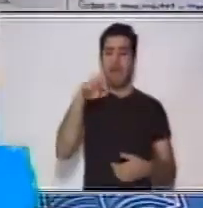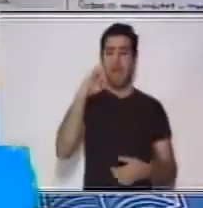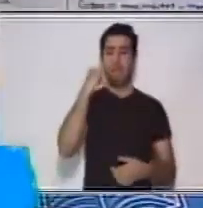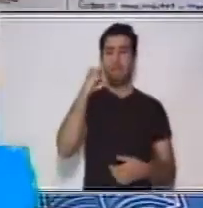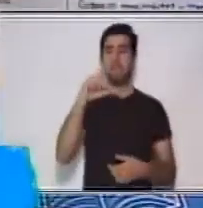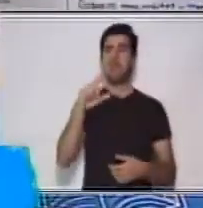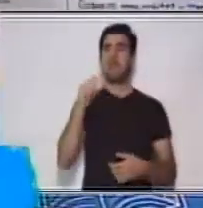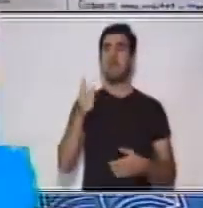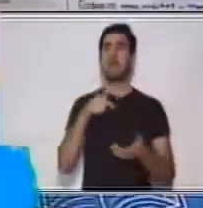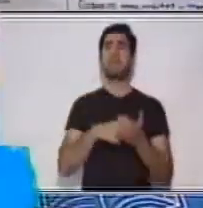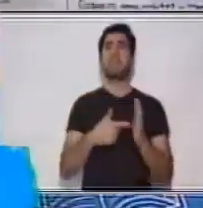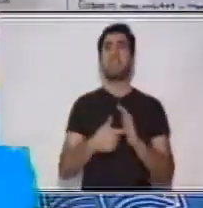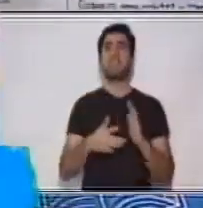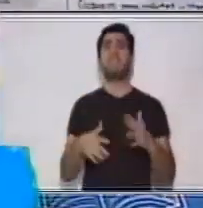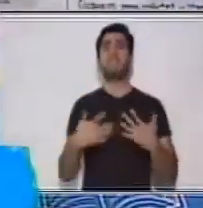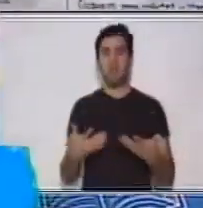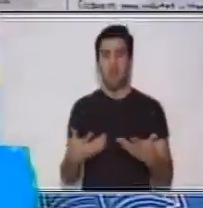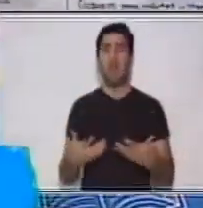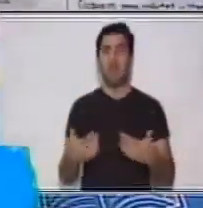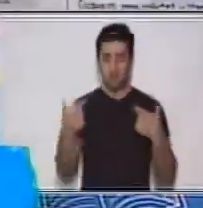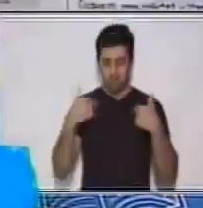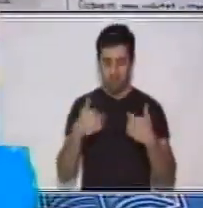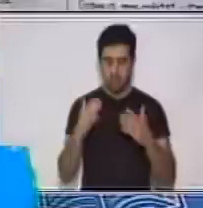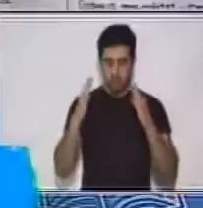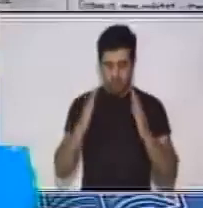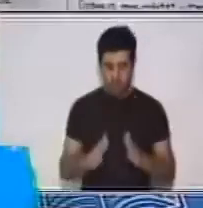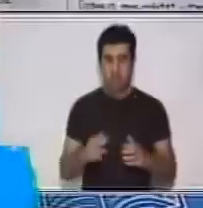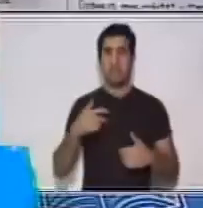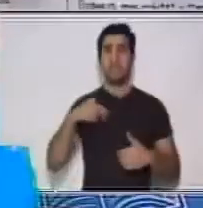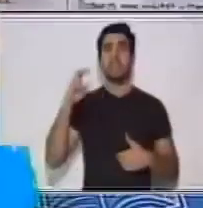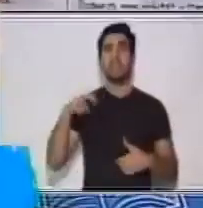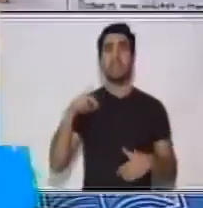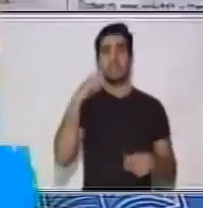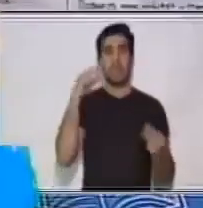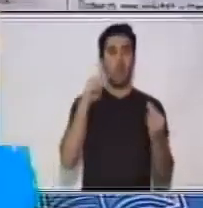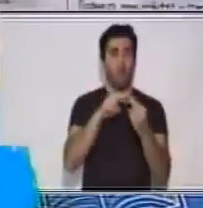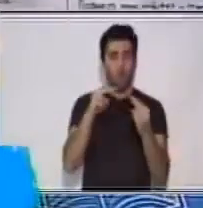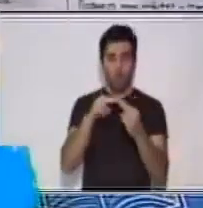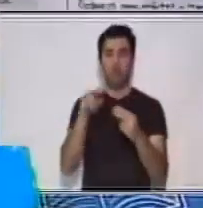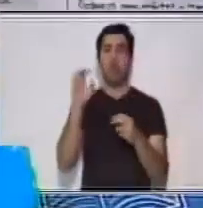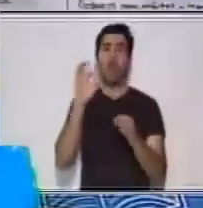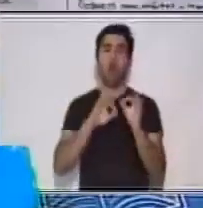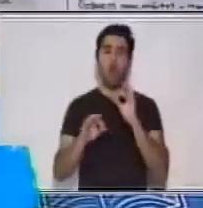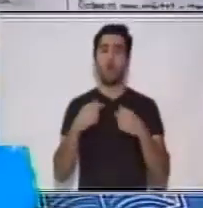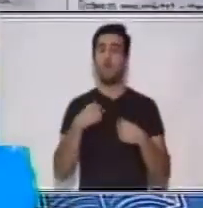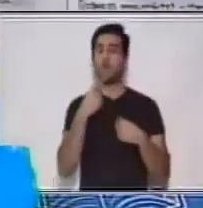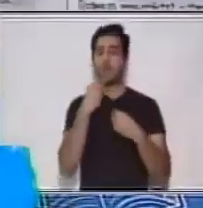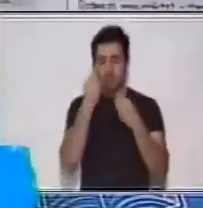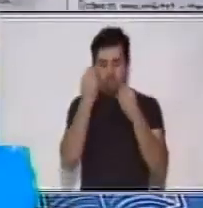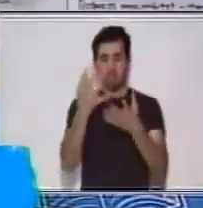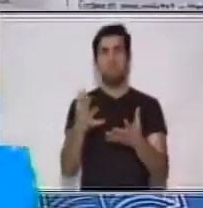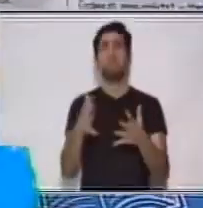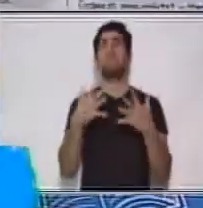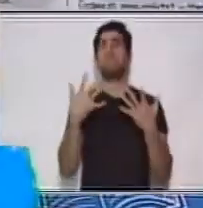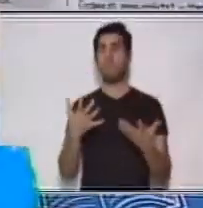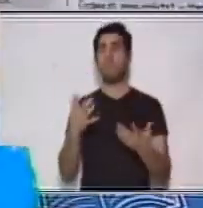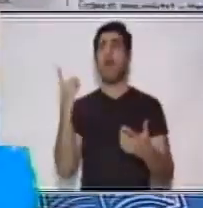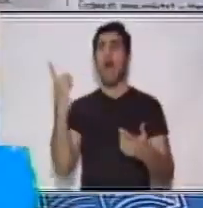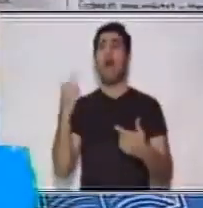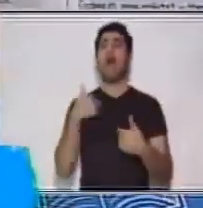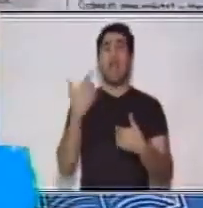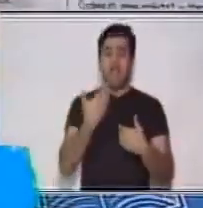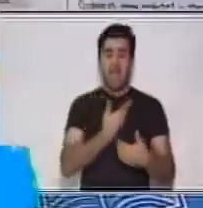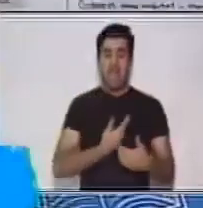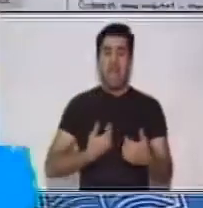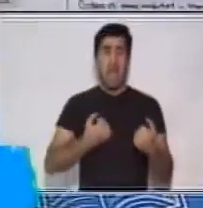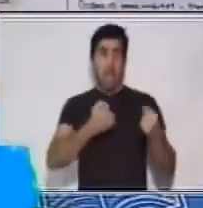de poesía el autor lo que nos quiere dar a conocer o lo que nos quiere transmitir son acciones, proezas y hazañas de